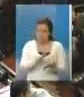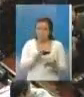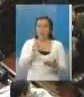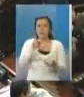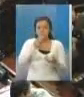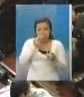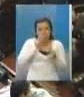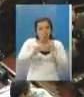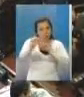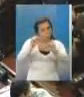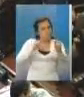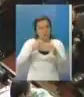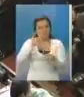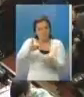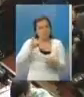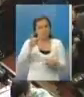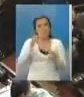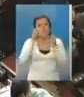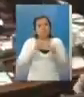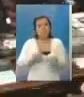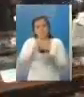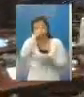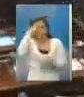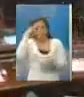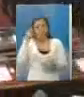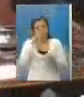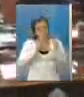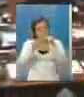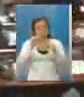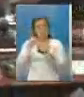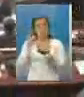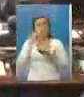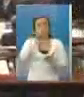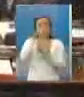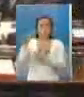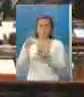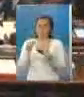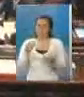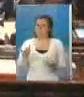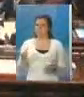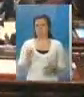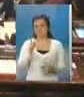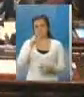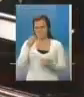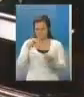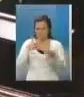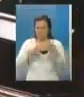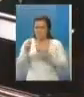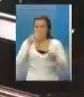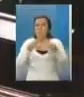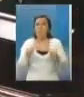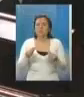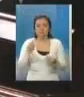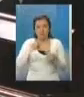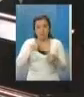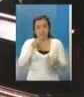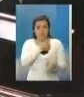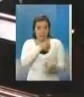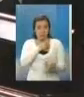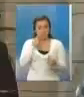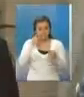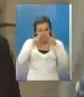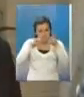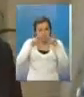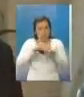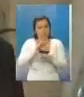un financiamiento certero para el próximo año. De momento, la ley antievasión 2 se encuentra entrampada en el Congreso, mientras Pérez